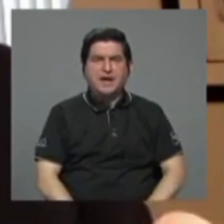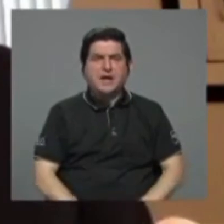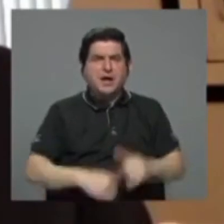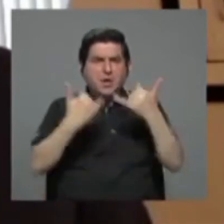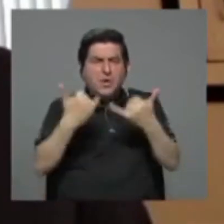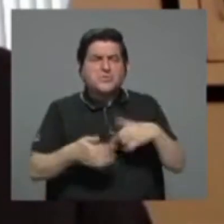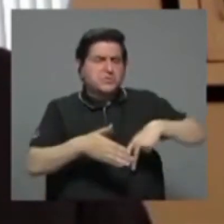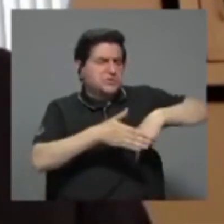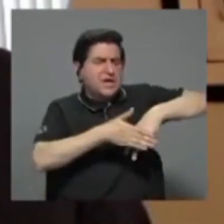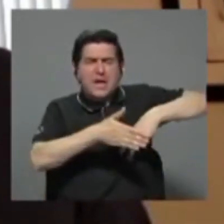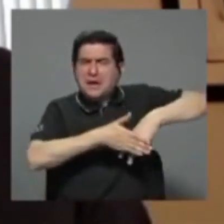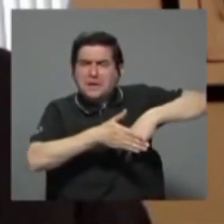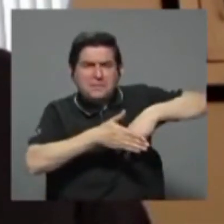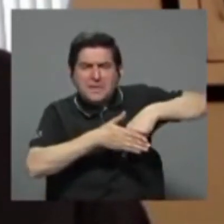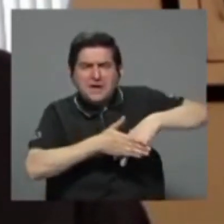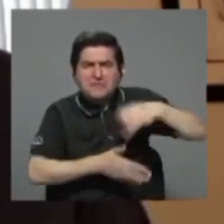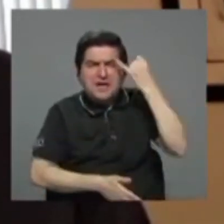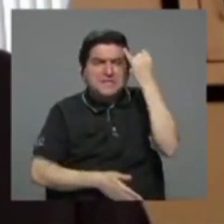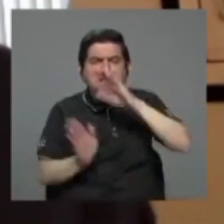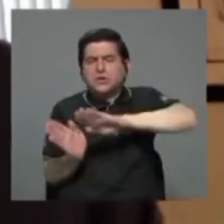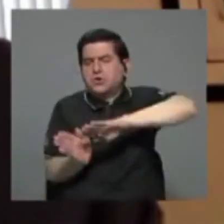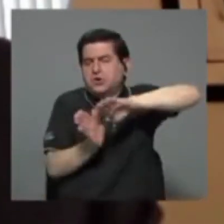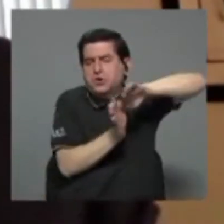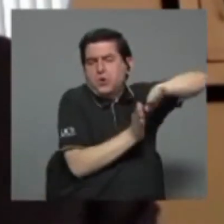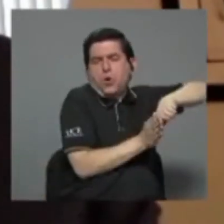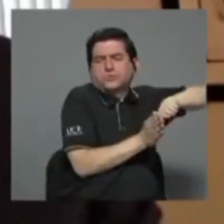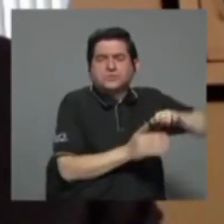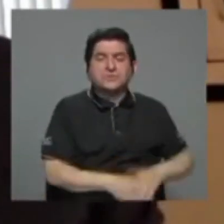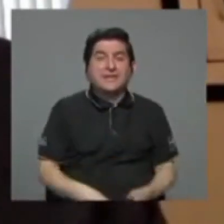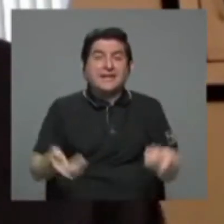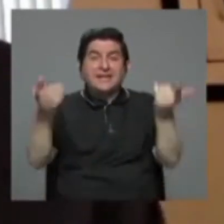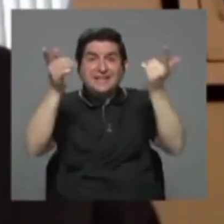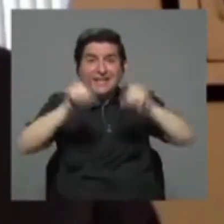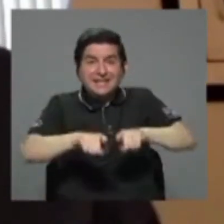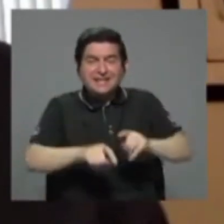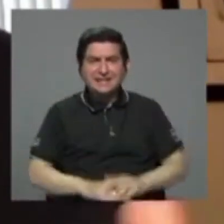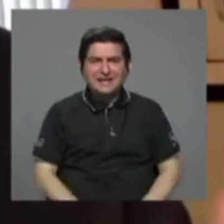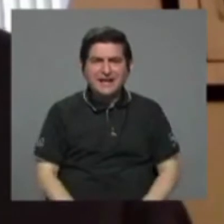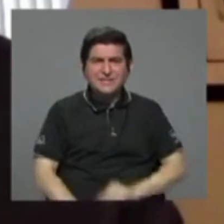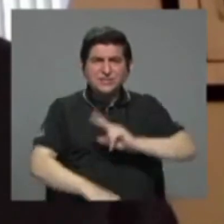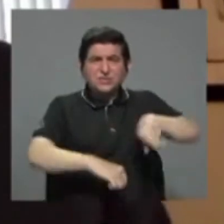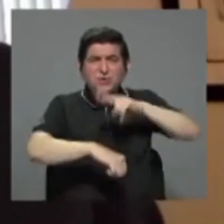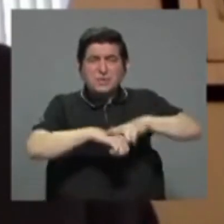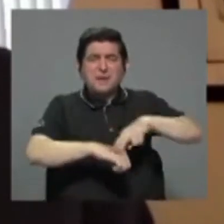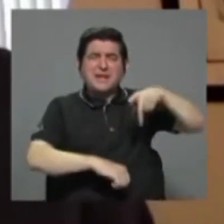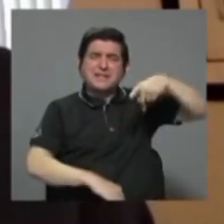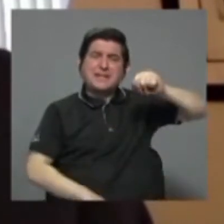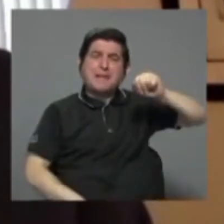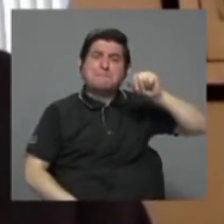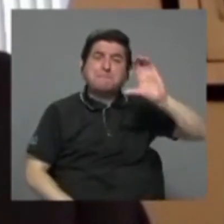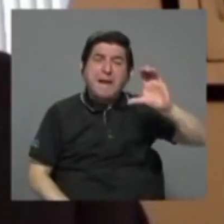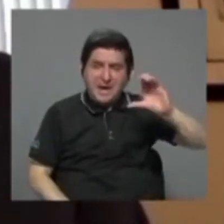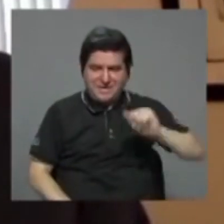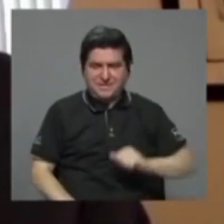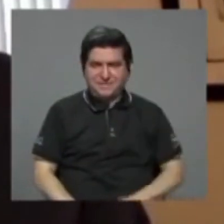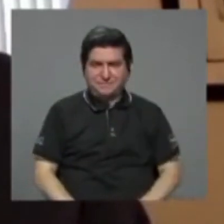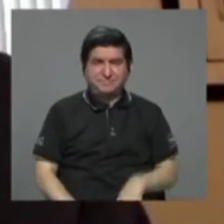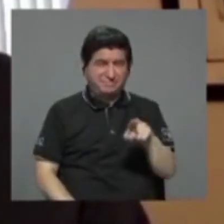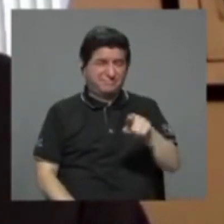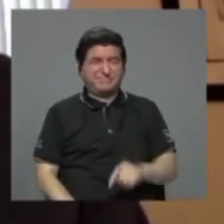esos atavismos ideológicos, que en el caso del PAN tradicionalmente habían sido